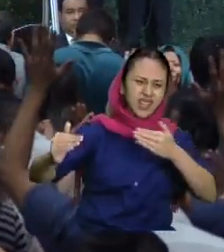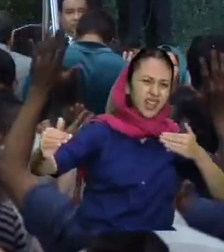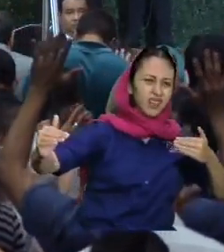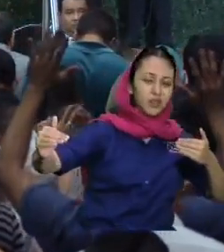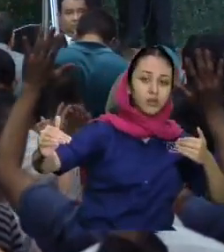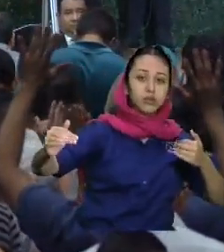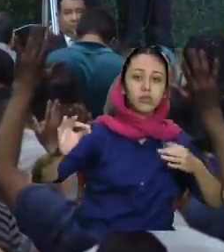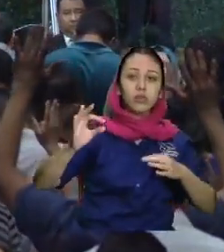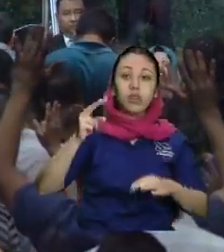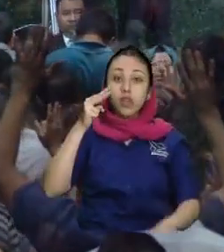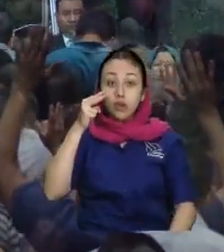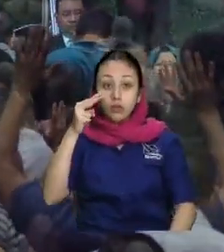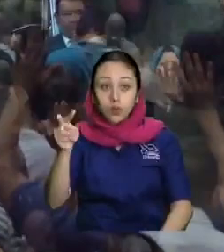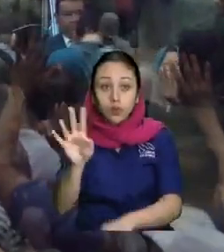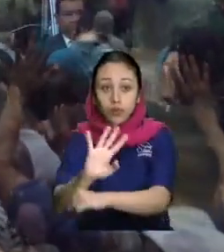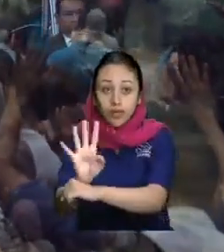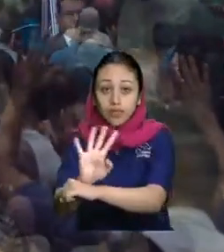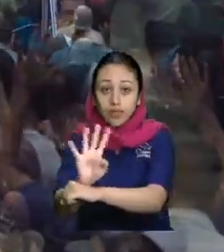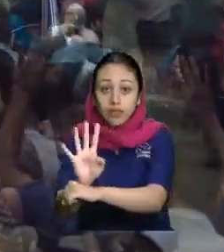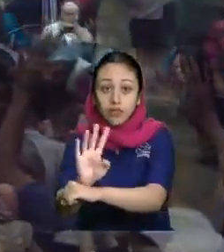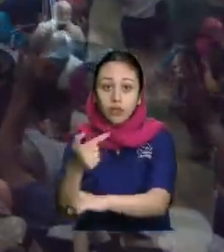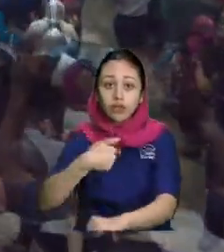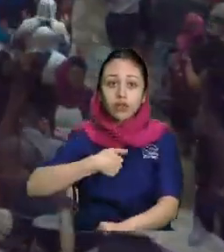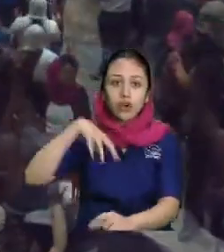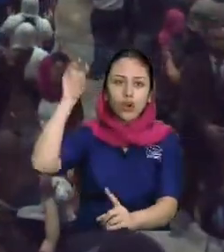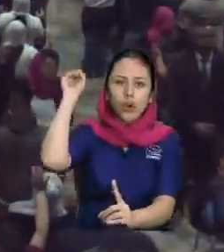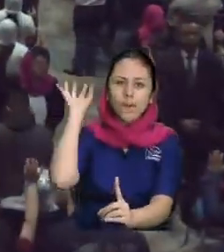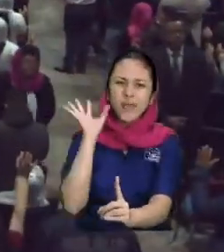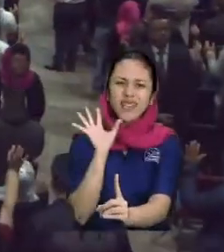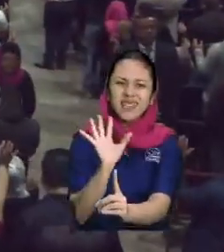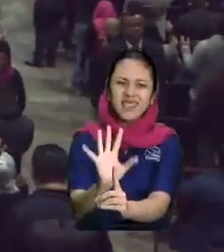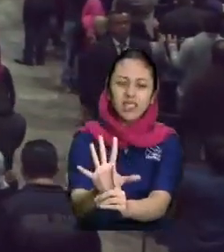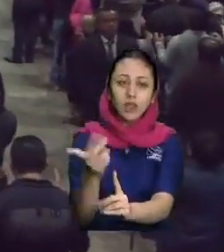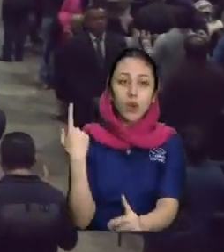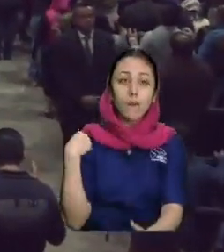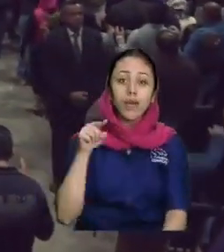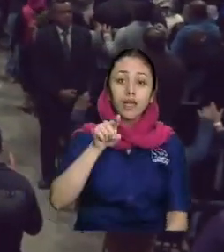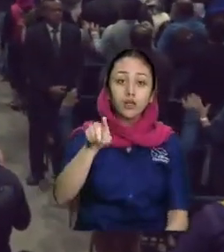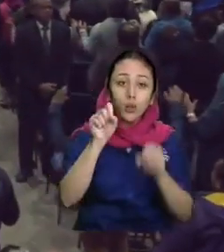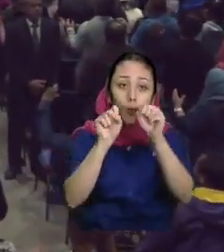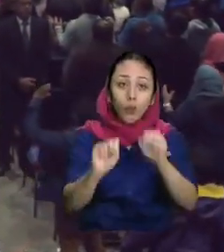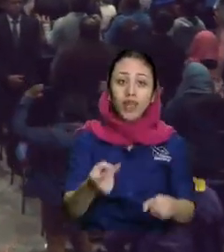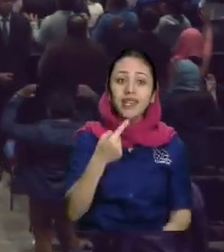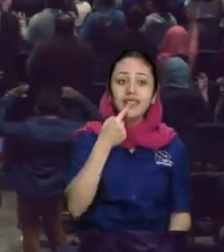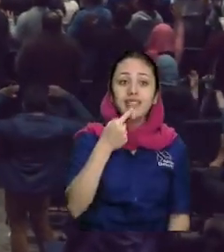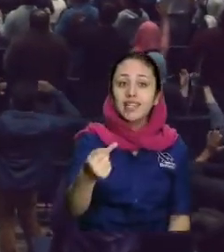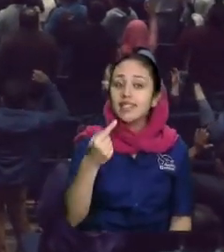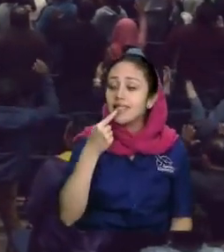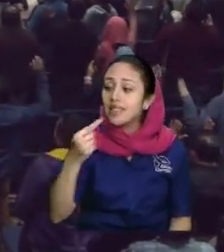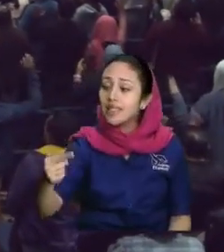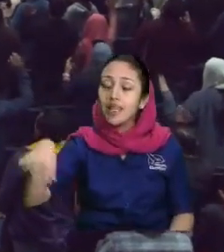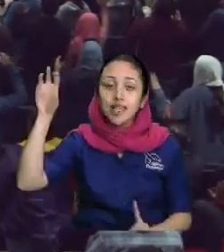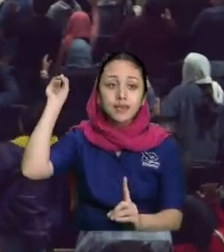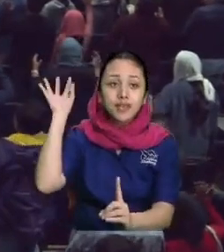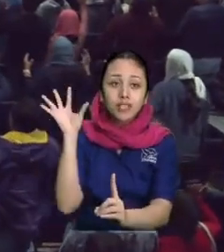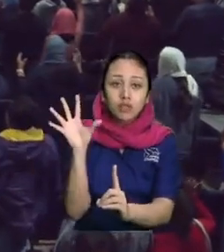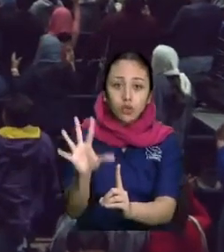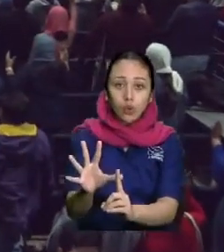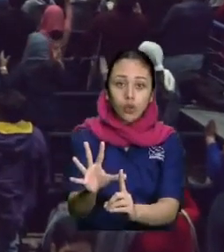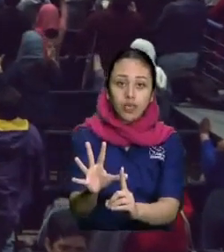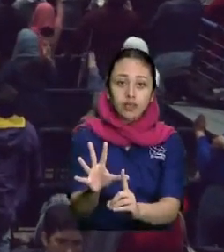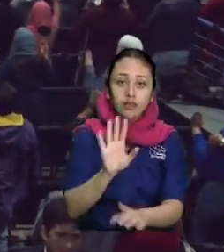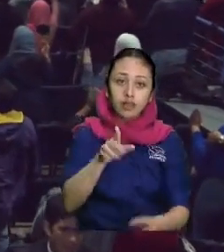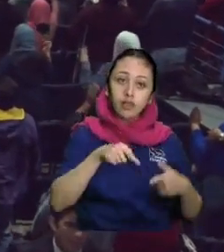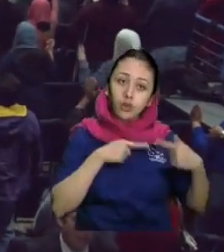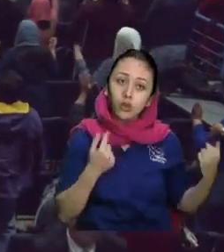nombre de Jesús, bendigo tus labios para que de ti salgan las bendiciones desde el fondo de tu corazón